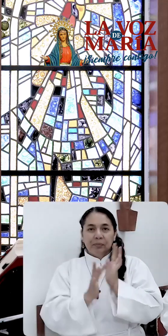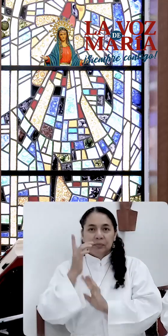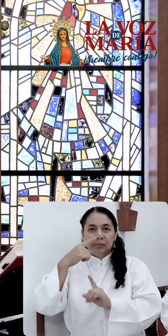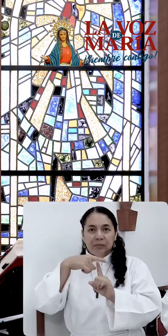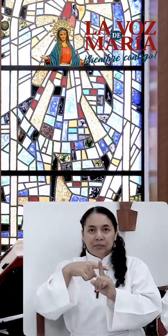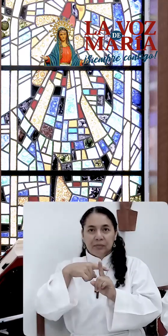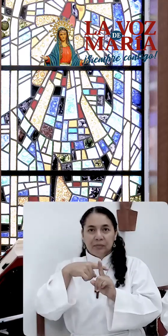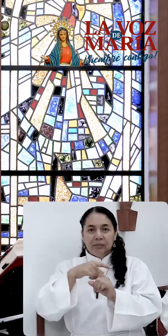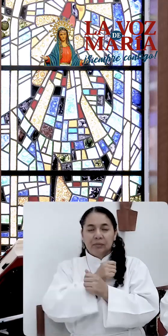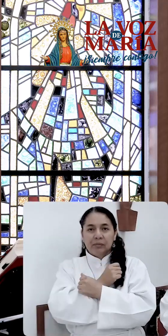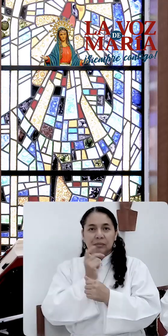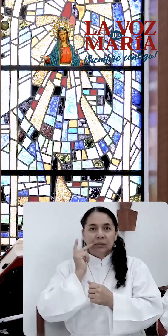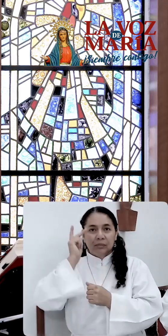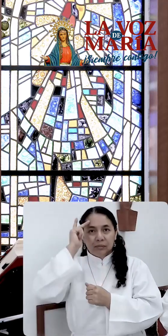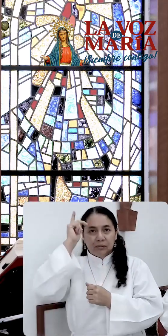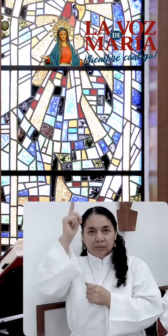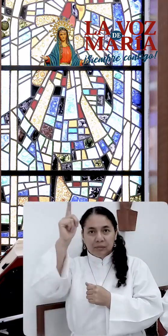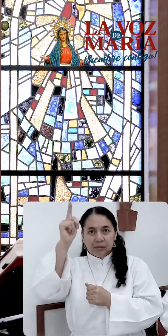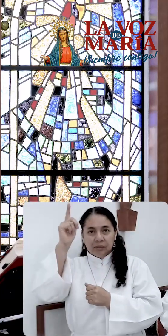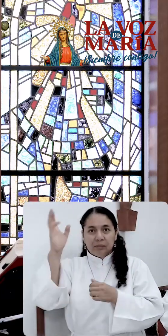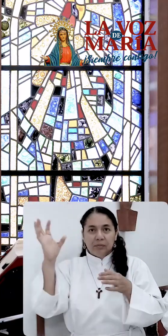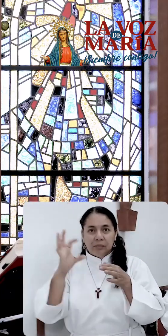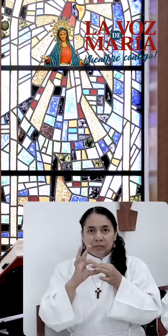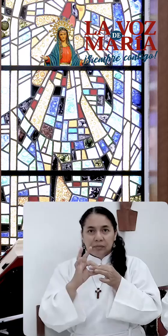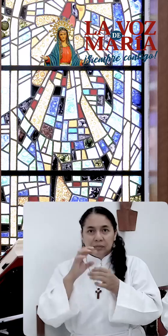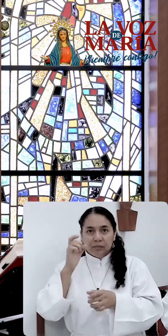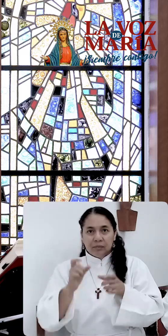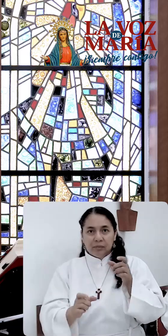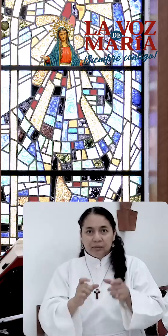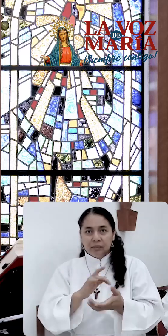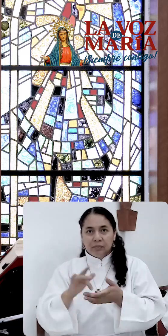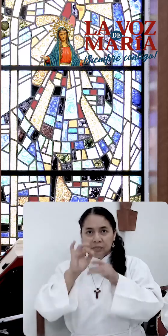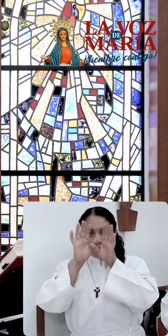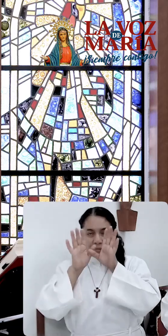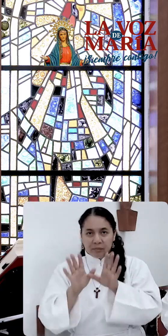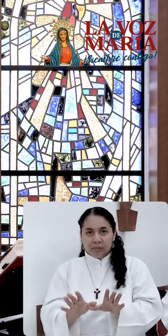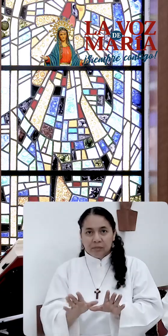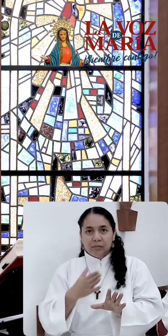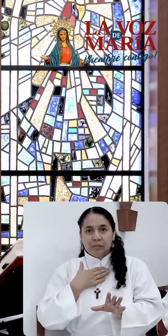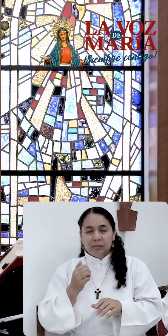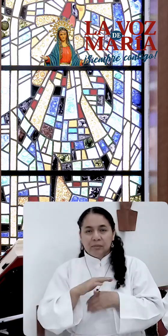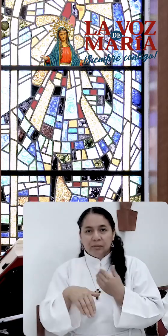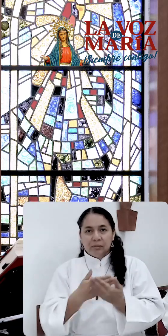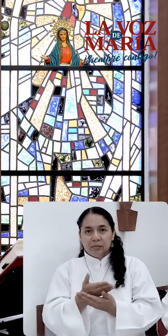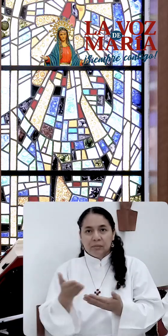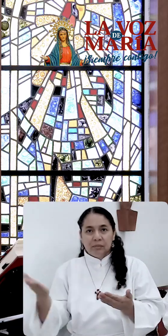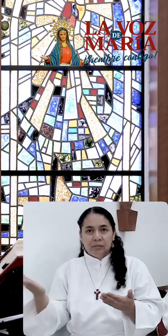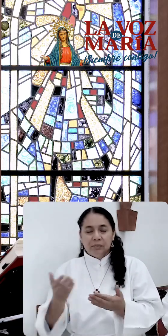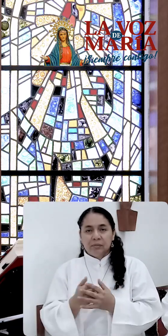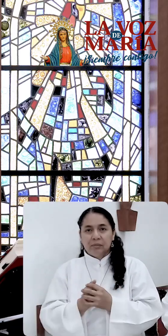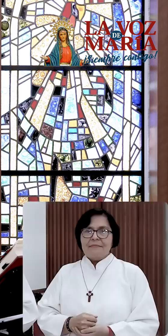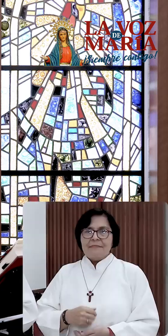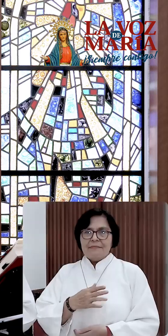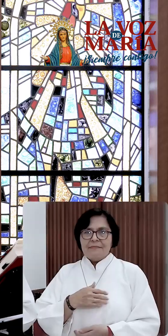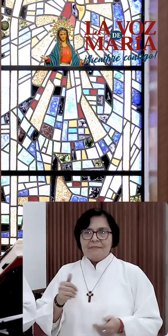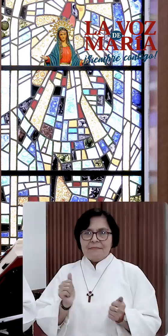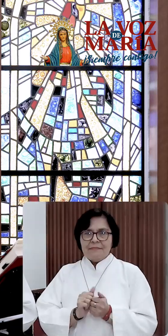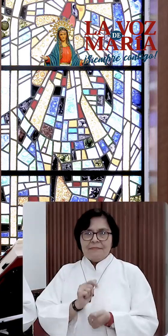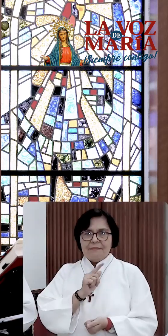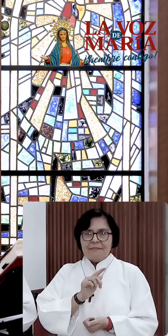Jesucristo, el amor del Padre, y la comunión del Espíritu Santo estén con todos ustedes.